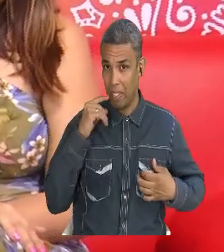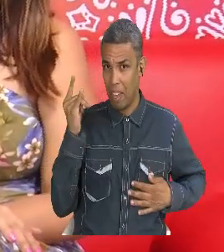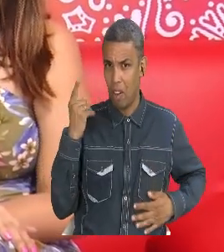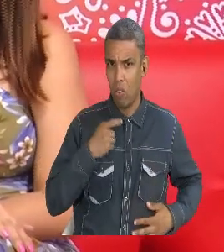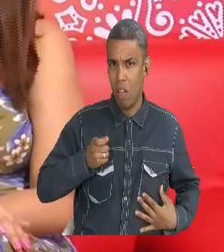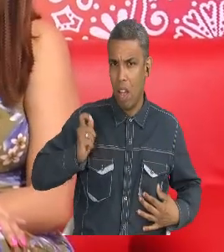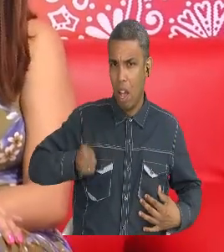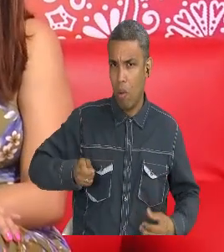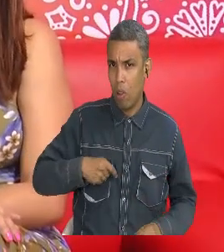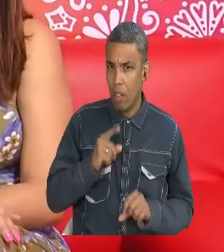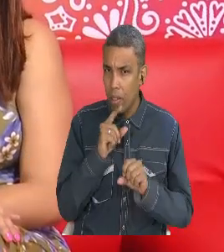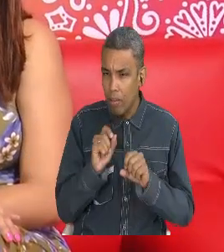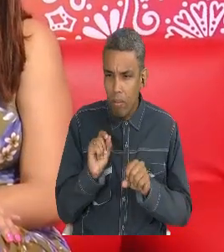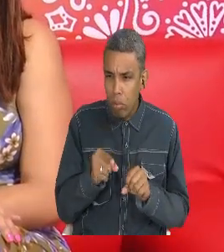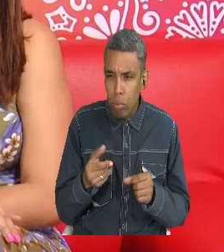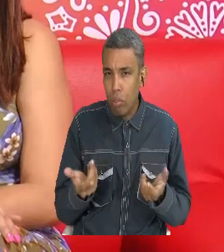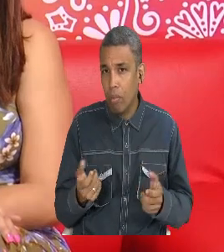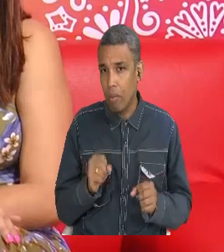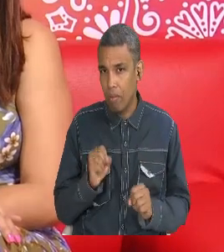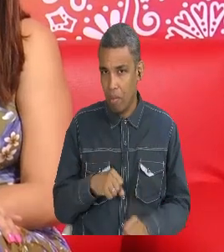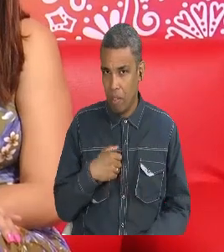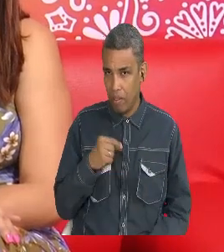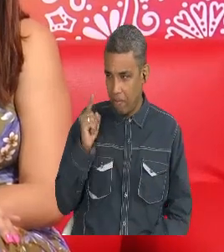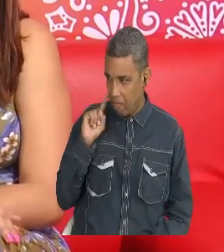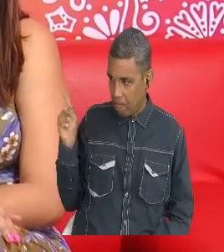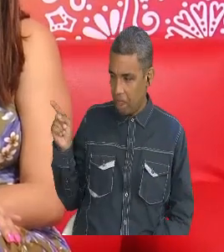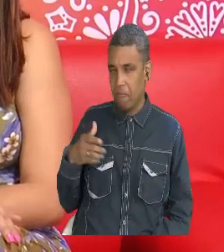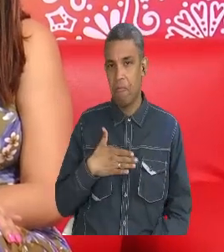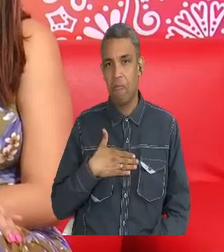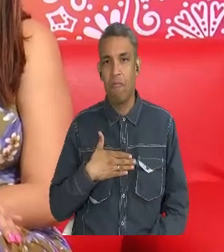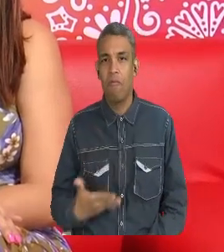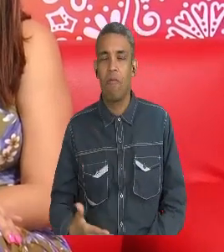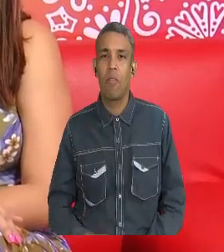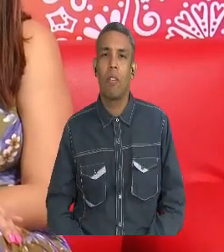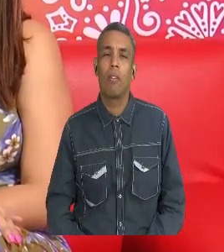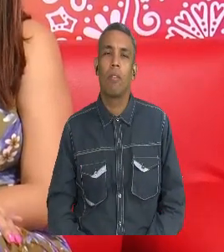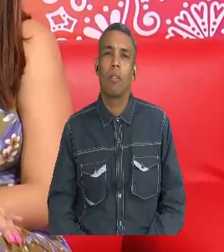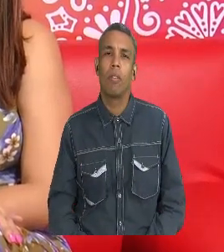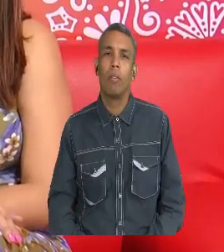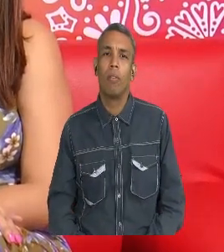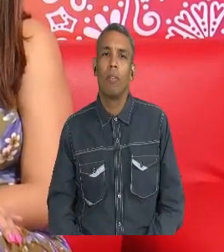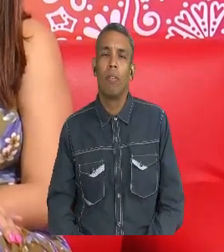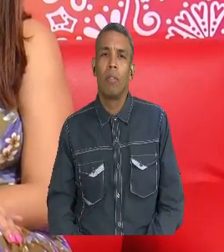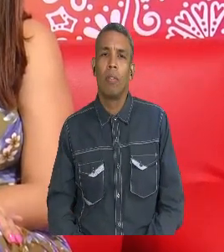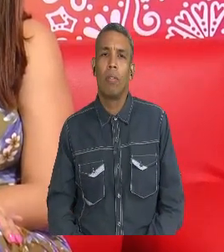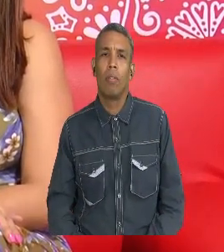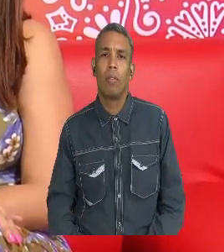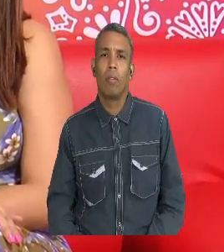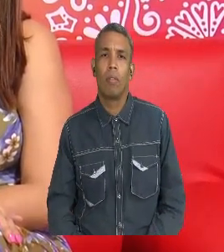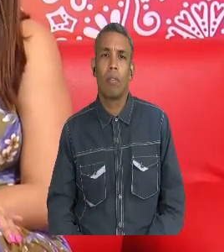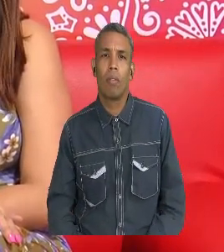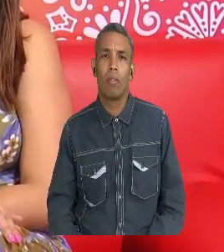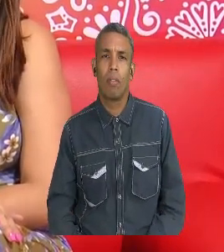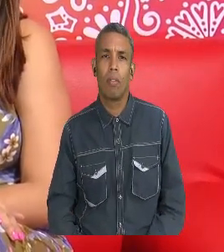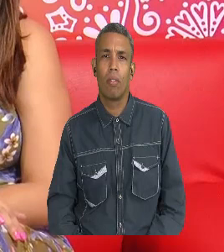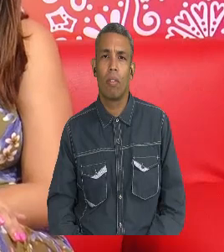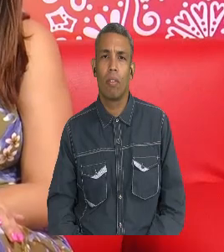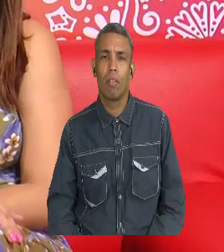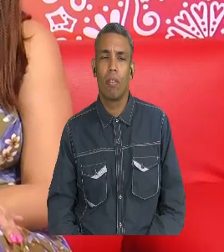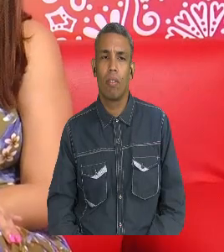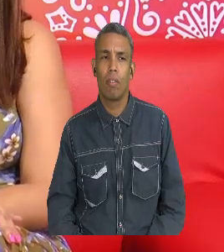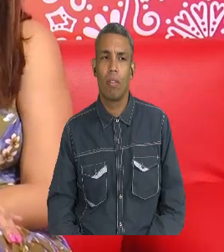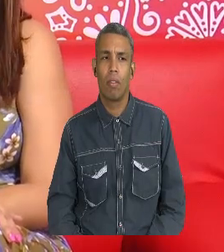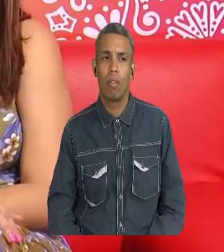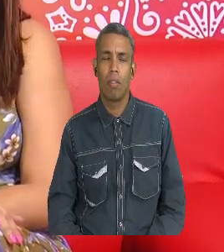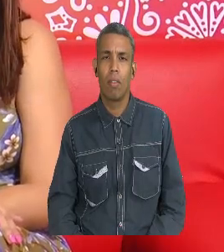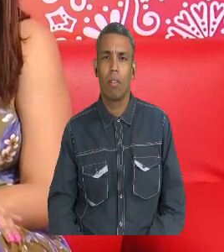quien llamar. Bueno, como siempre tenemos preguntas de nuestros televidentes, Viviana, y esta vez nos está diciendo una señora: yo vivo en mi casa con mis